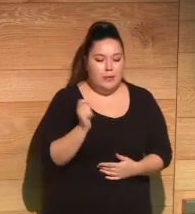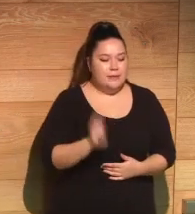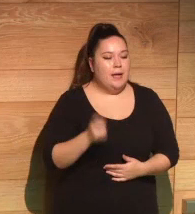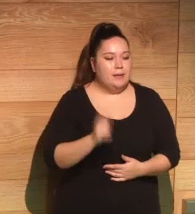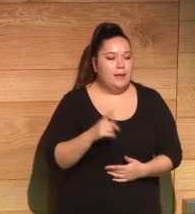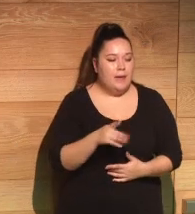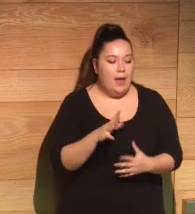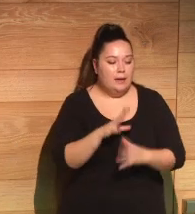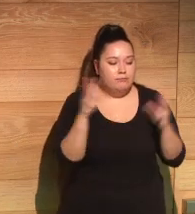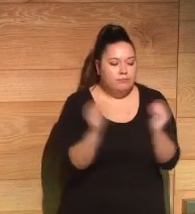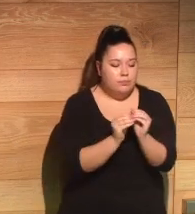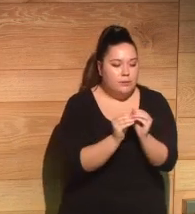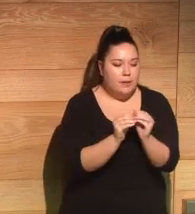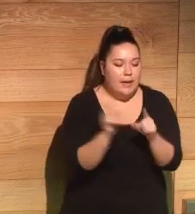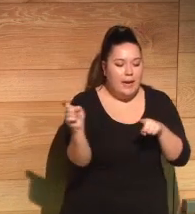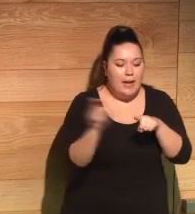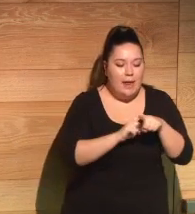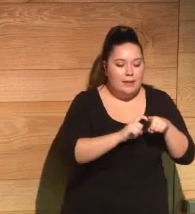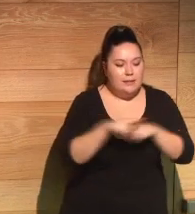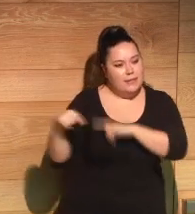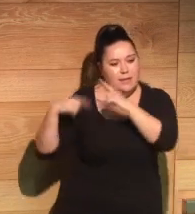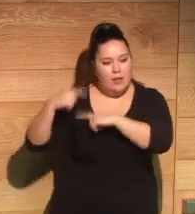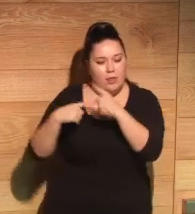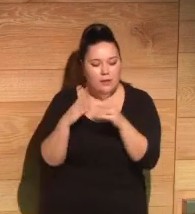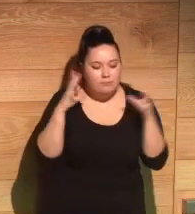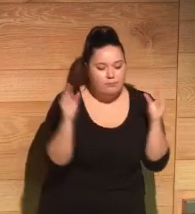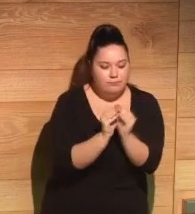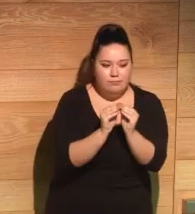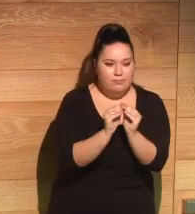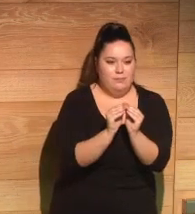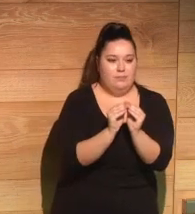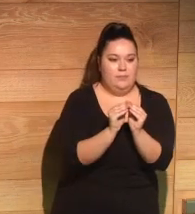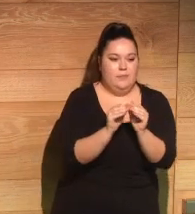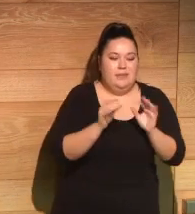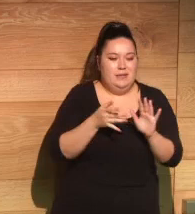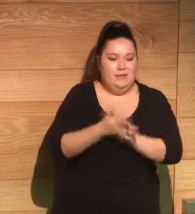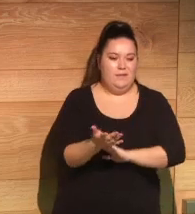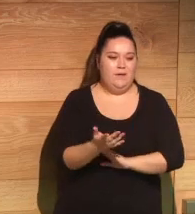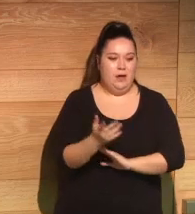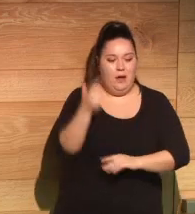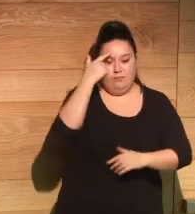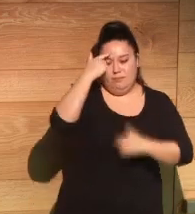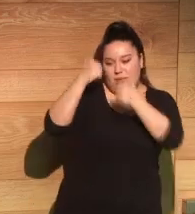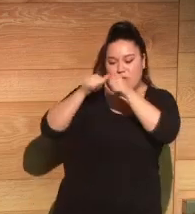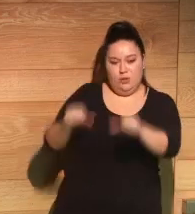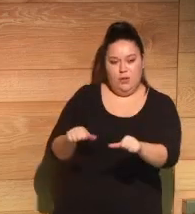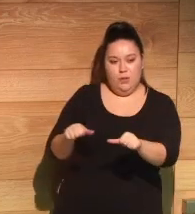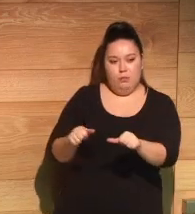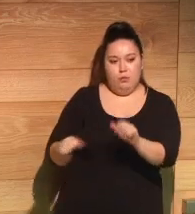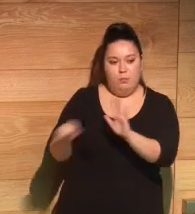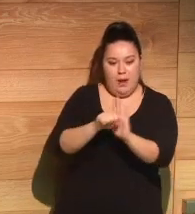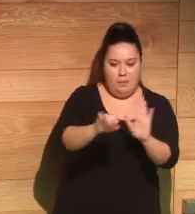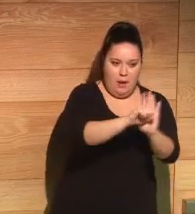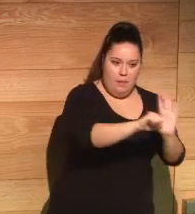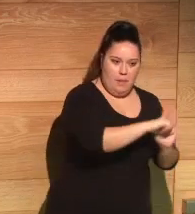mucho las características de las generaciones y por tanto nos arrojamos esos estereotipos unos a otros. Los 3 de